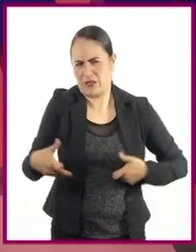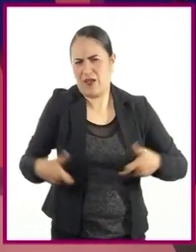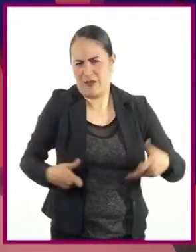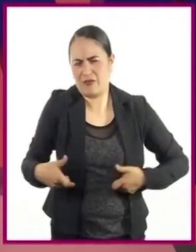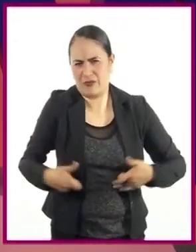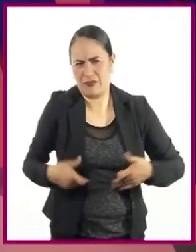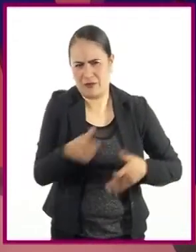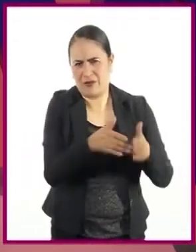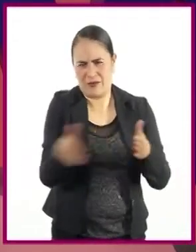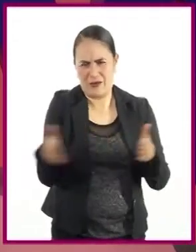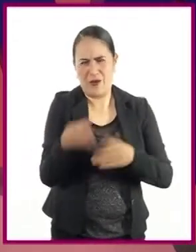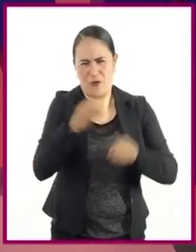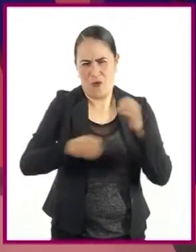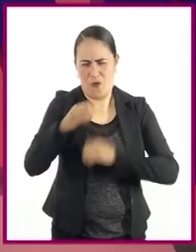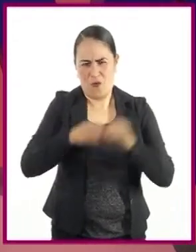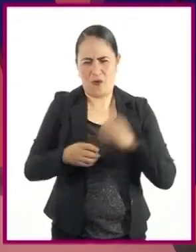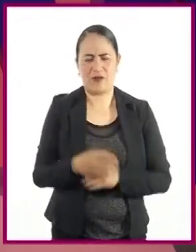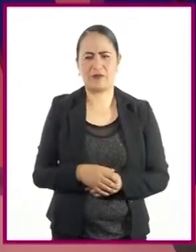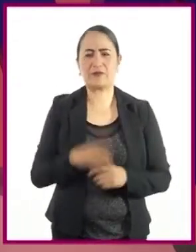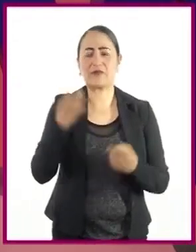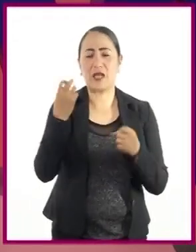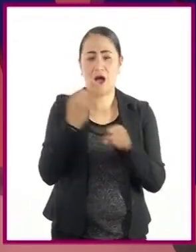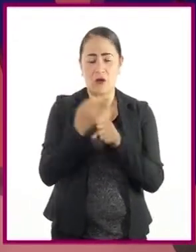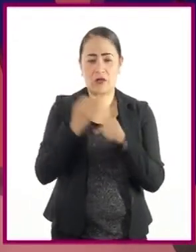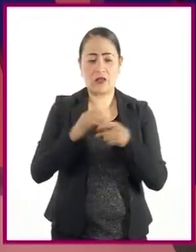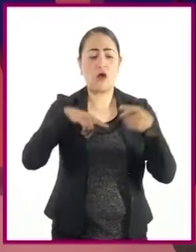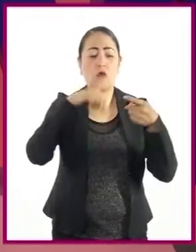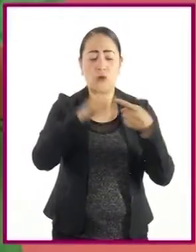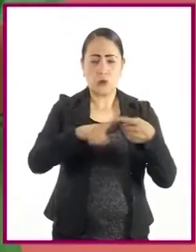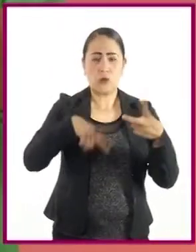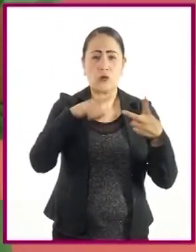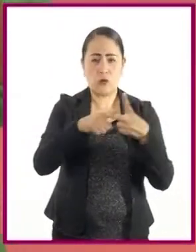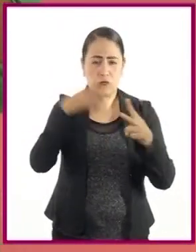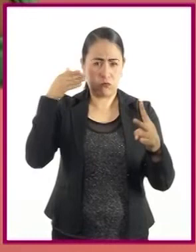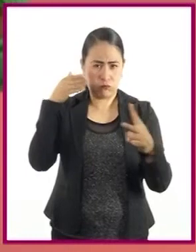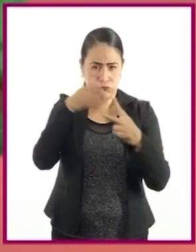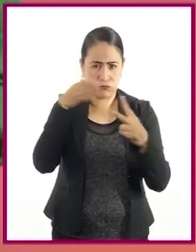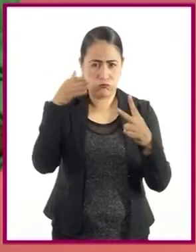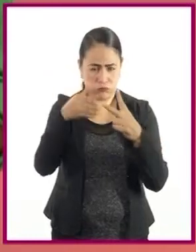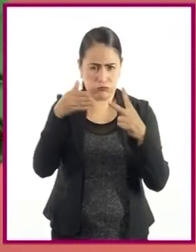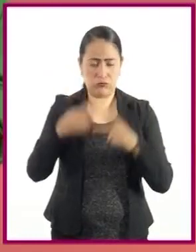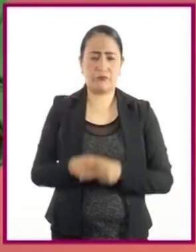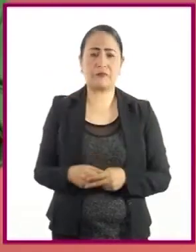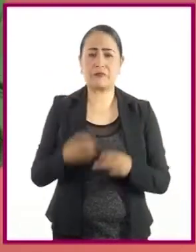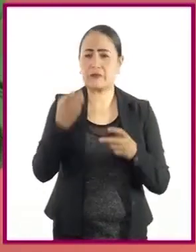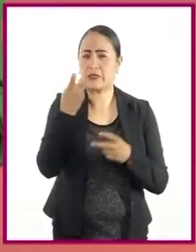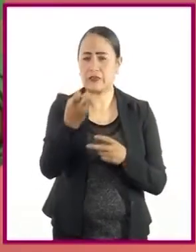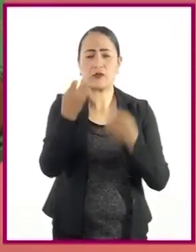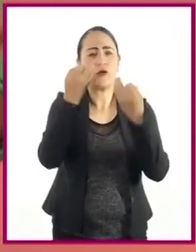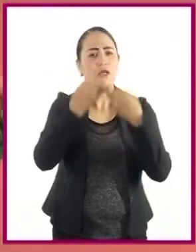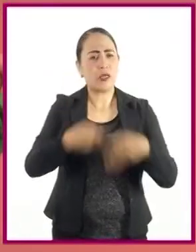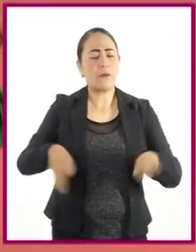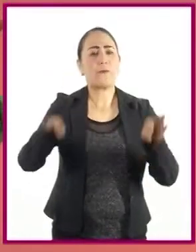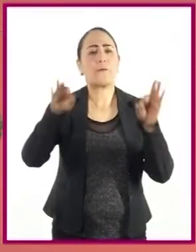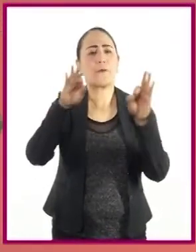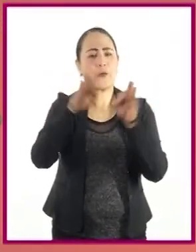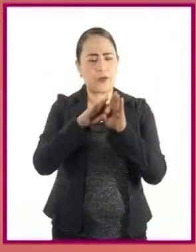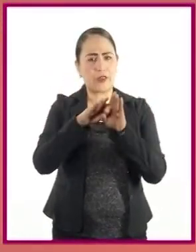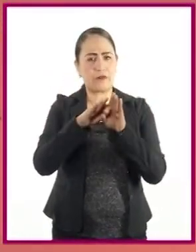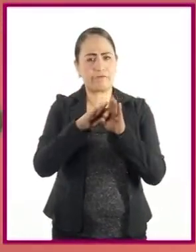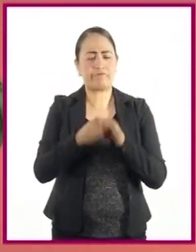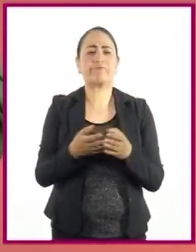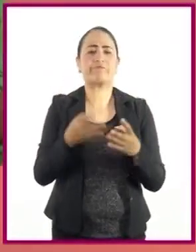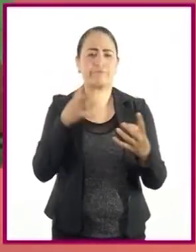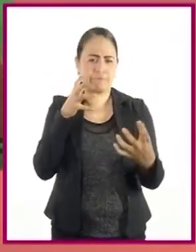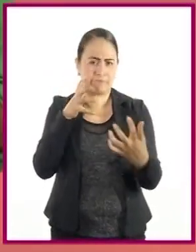son estos dos elementos a los que daremos énfasis en esta sesión y que son de suma importancia para realizar